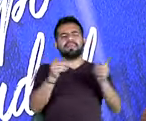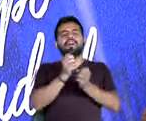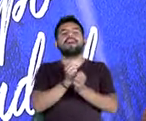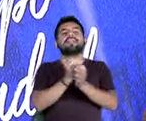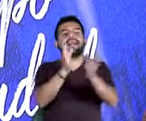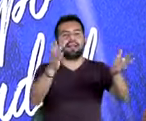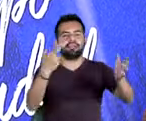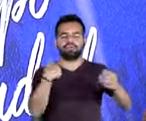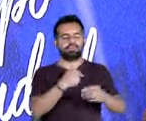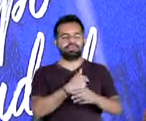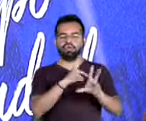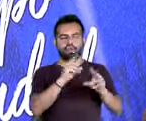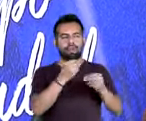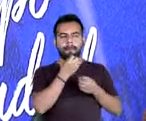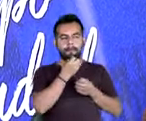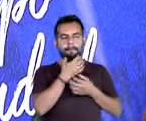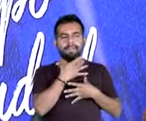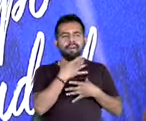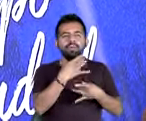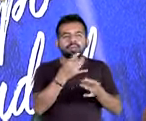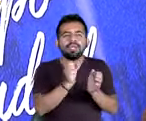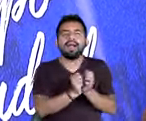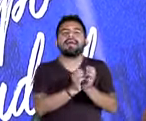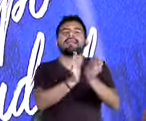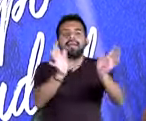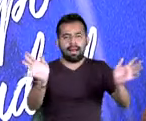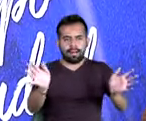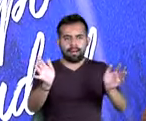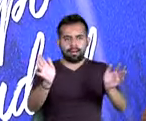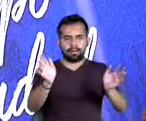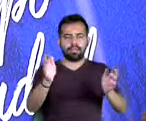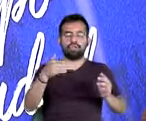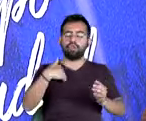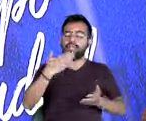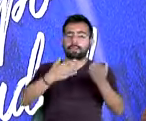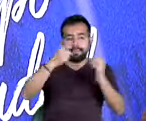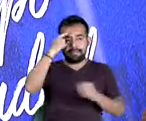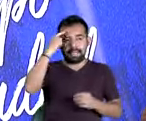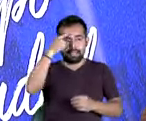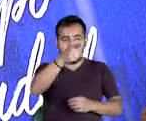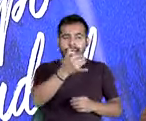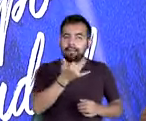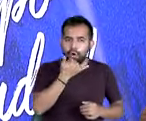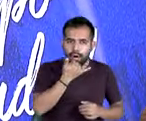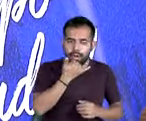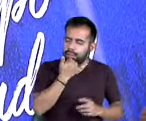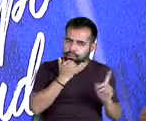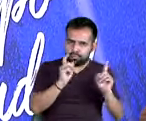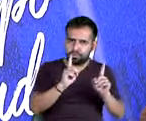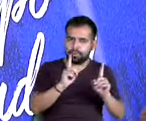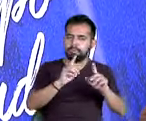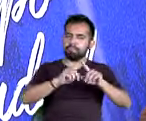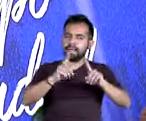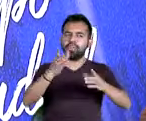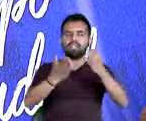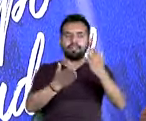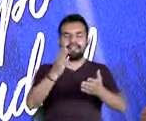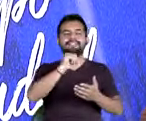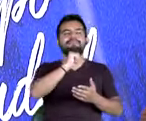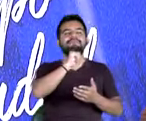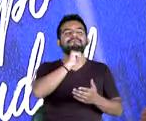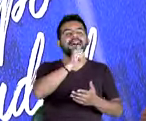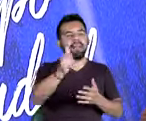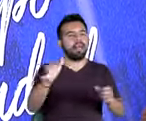punto no quiero yo caer en el tiempo de que nos están dando información errónea, pero sí quiero ser enfático de que tenemos información